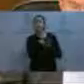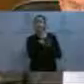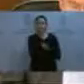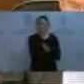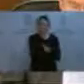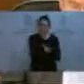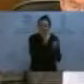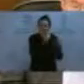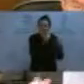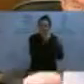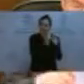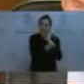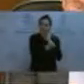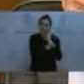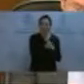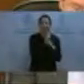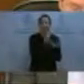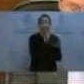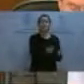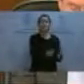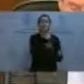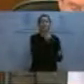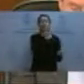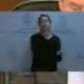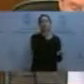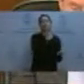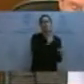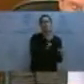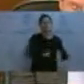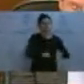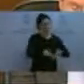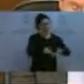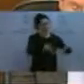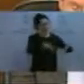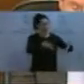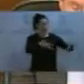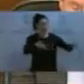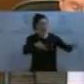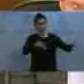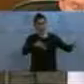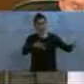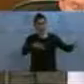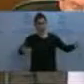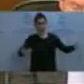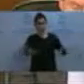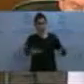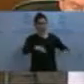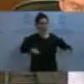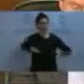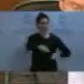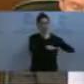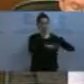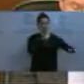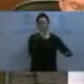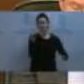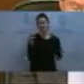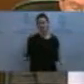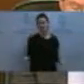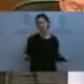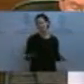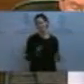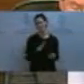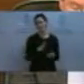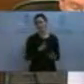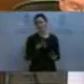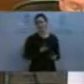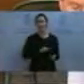UCA, porque tampoco nadie piensa que se haga una mole de estas características sin que tenga acceso a fecha de hoy. Mire, yo le voy a decir